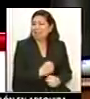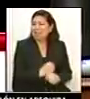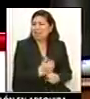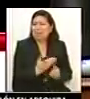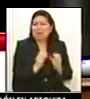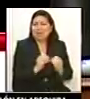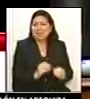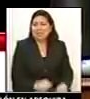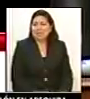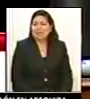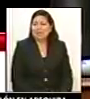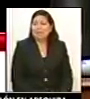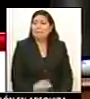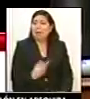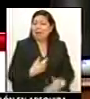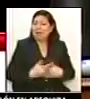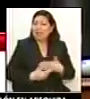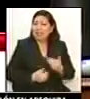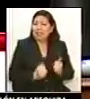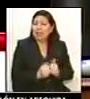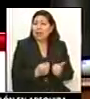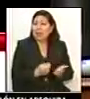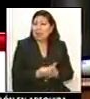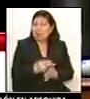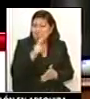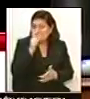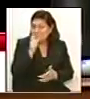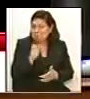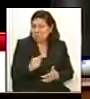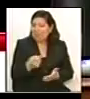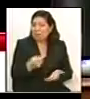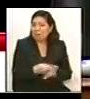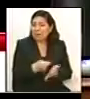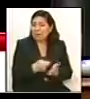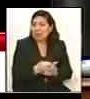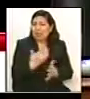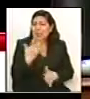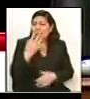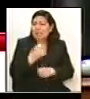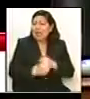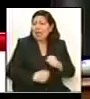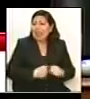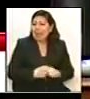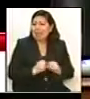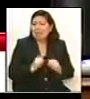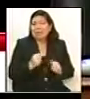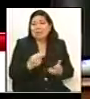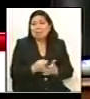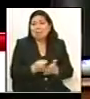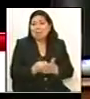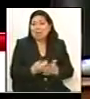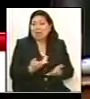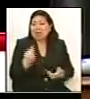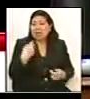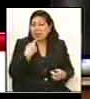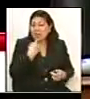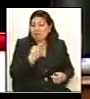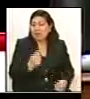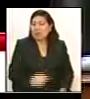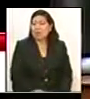damos las obras para que sigan con la plata de los peruanos, pagar de aquí a 15 años si es que pagan lo que han